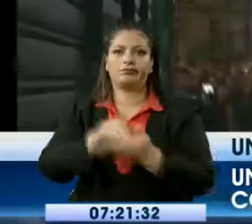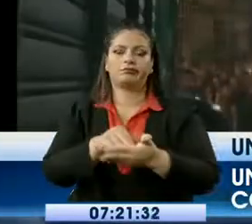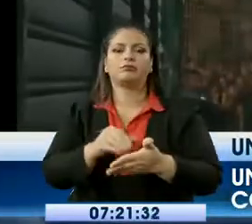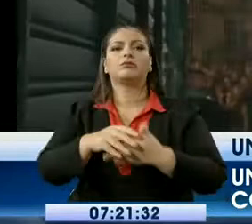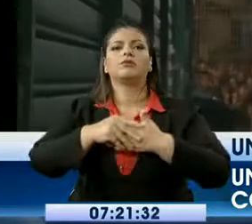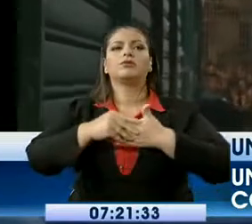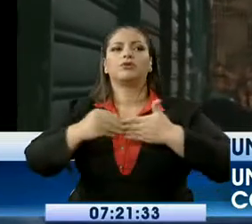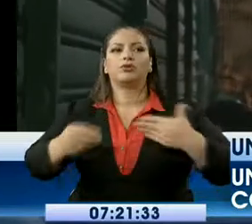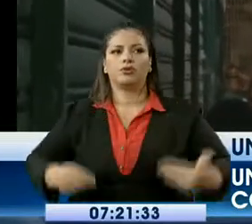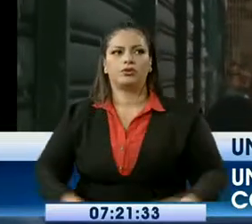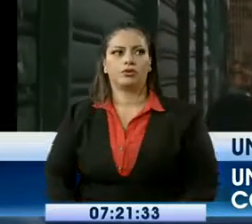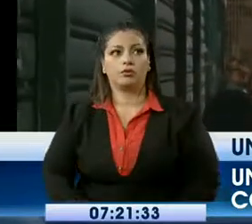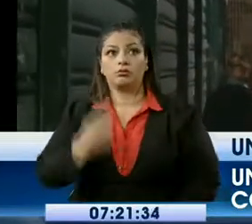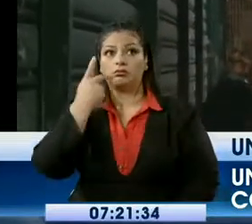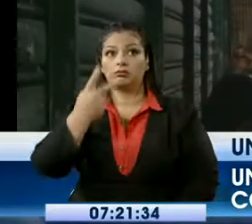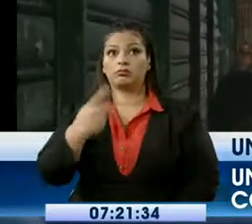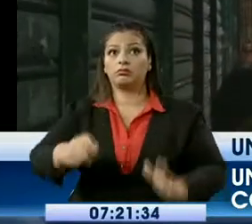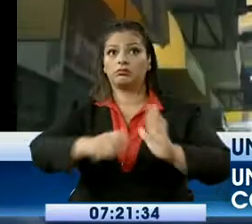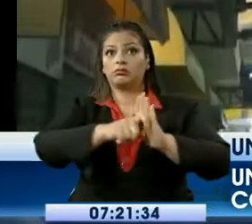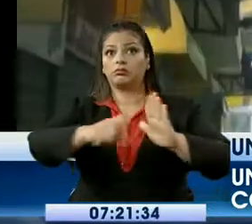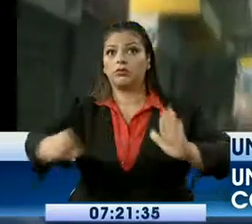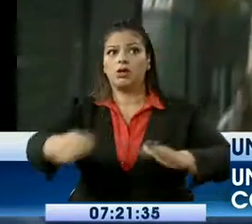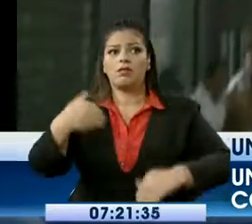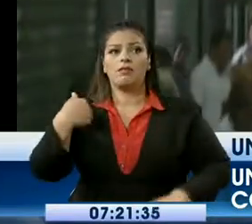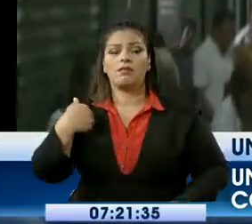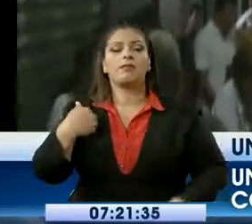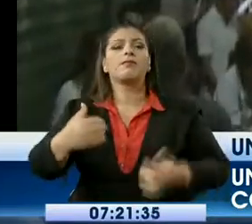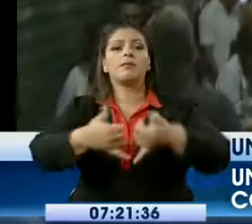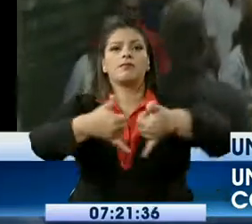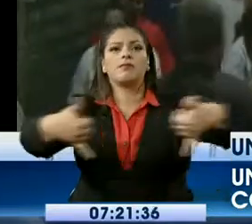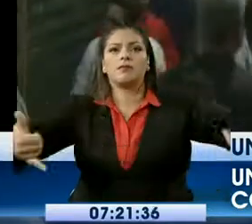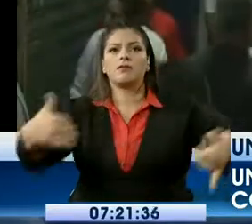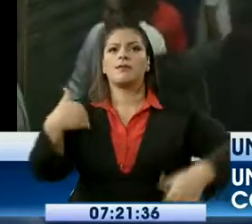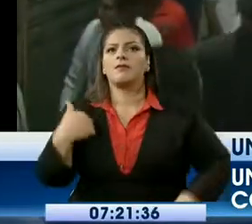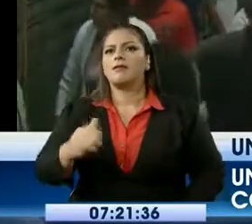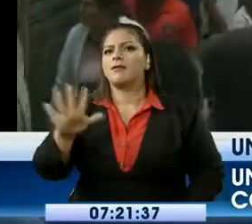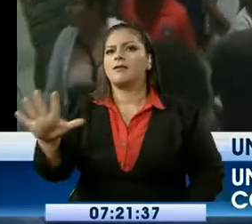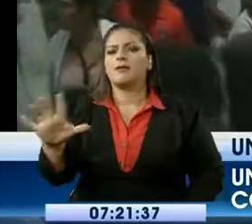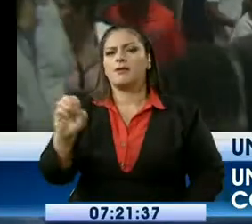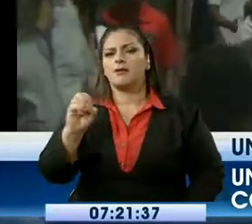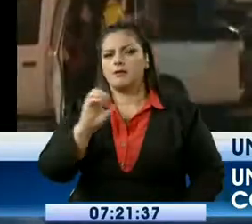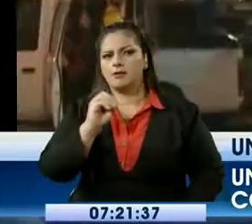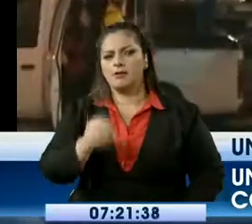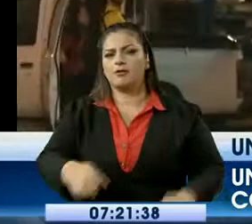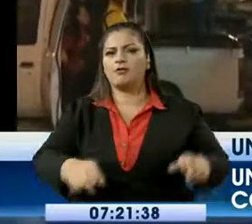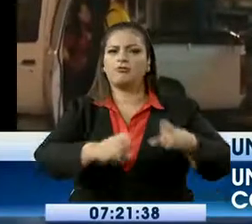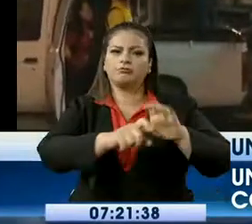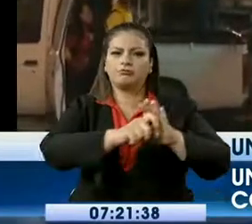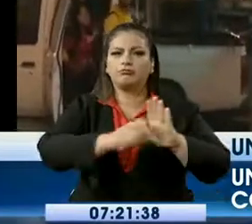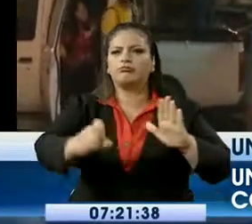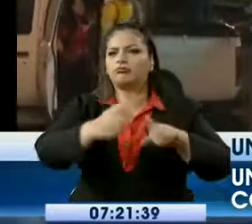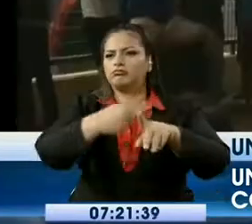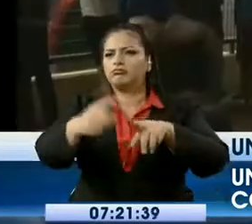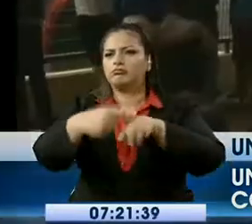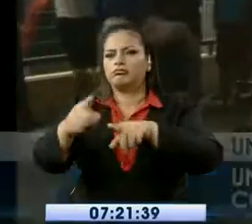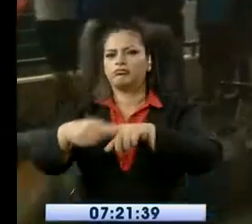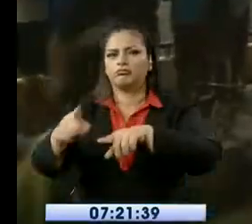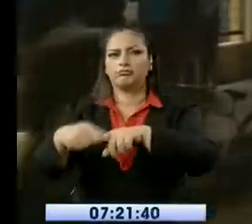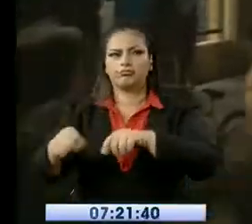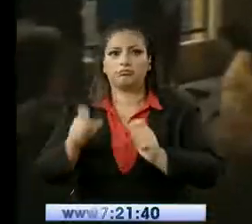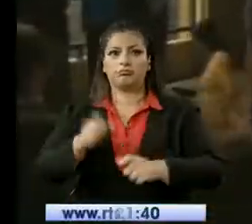tiene 500 locales y donde acuden miles de peninsulares diariamente desde la provincia de santa elena informó darwin villa